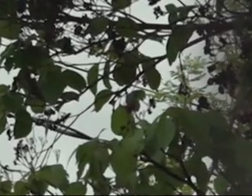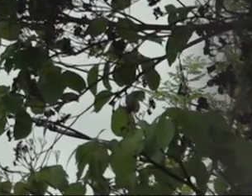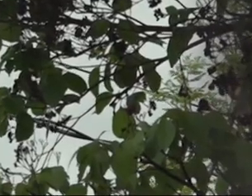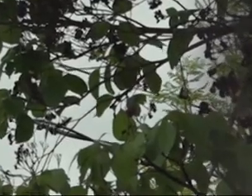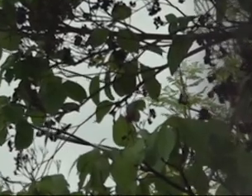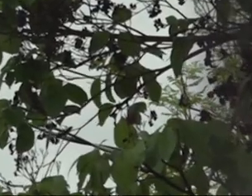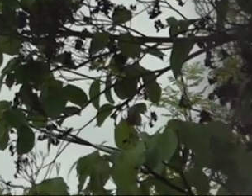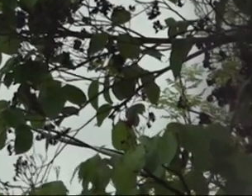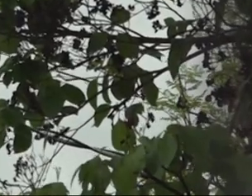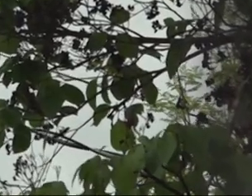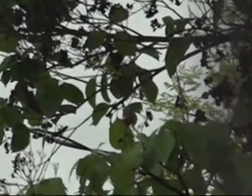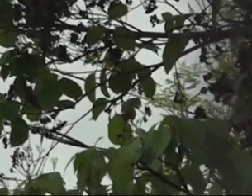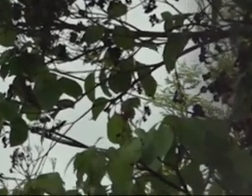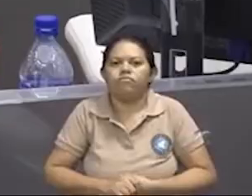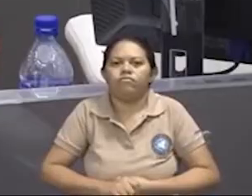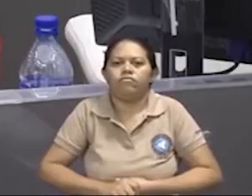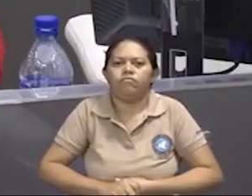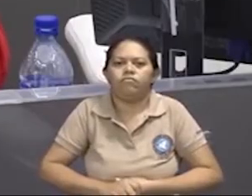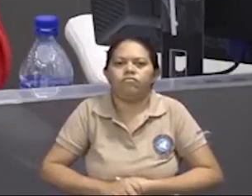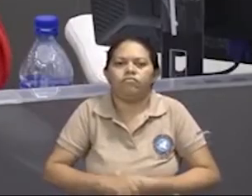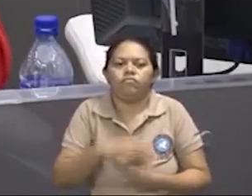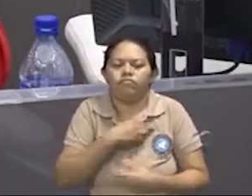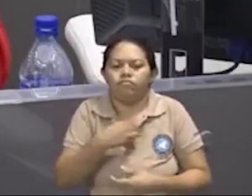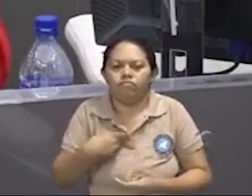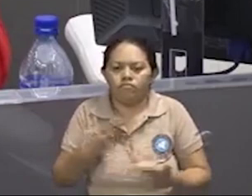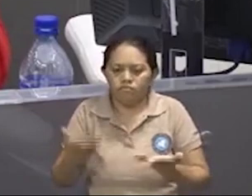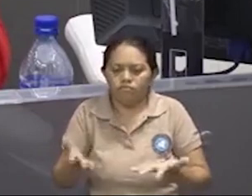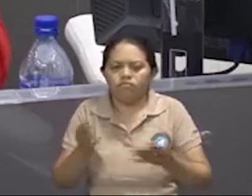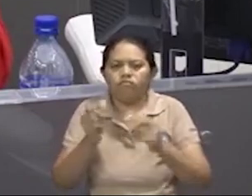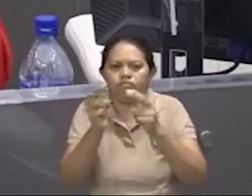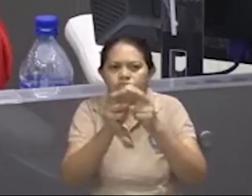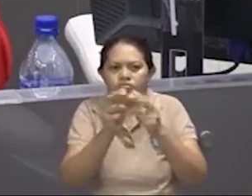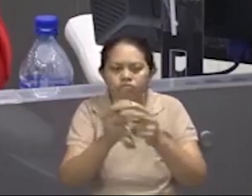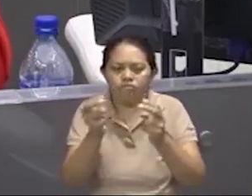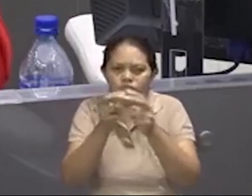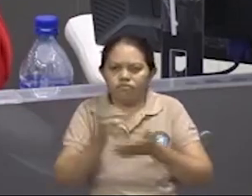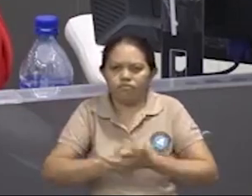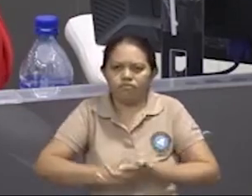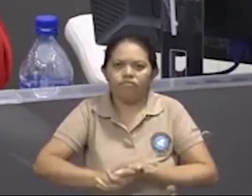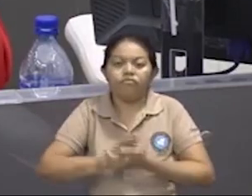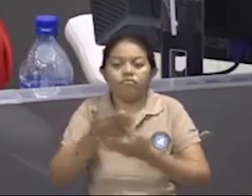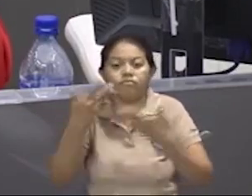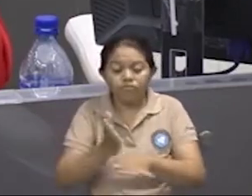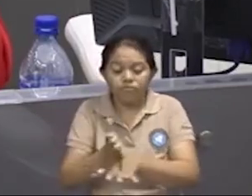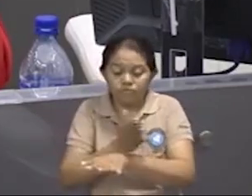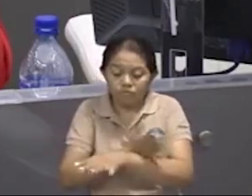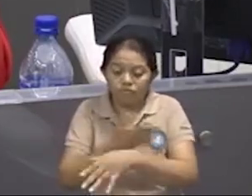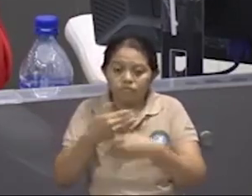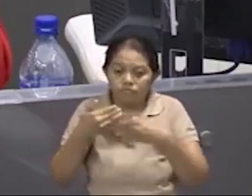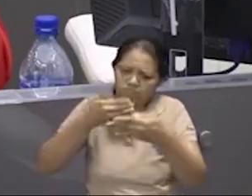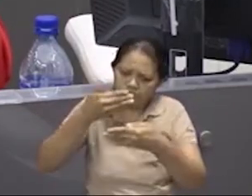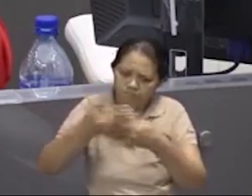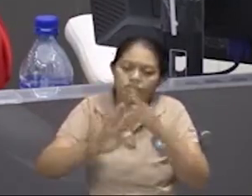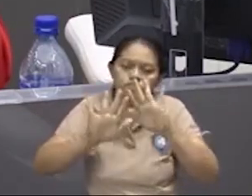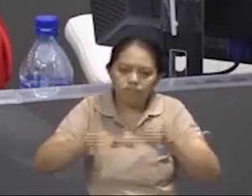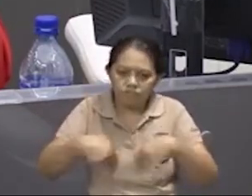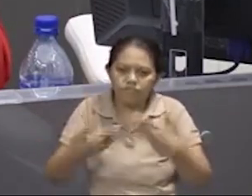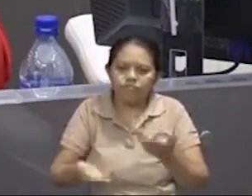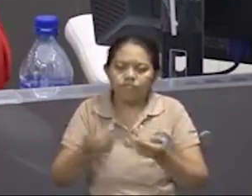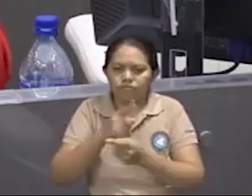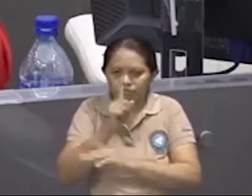99.34% en julio de este año. La infraestructura de energía eléctrica ha venido avanzando para